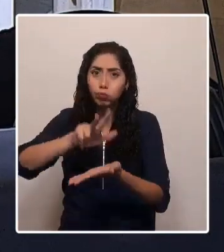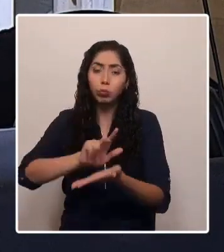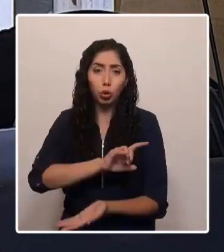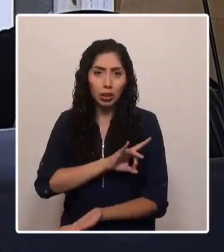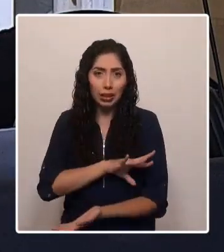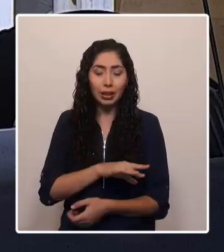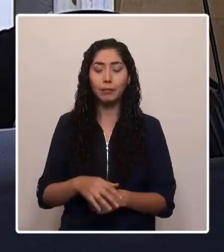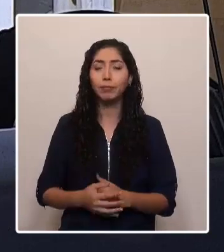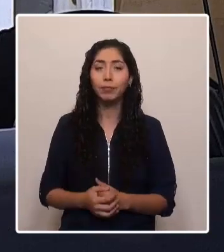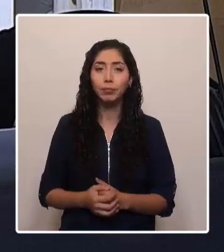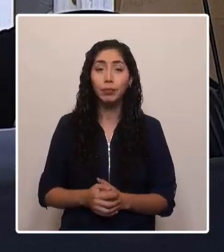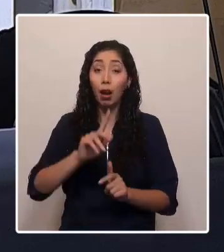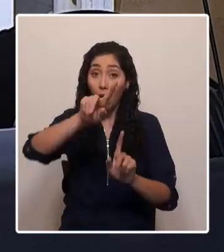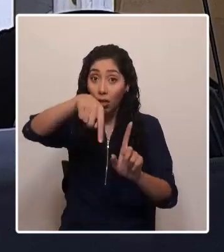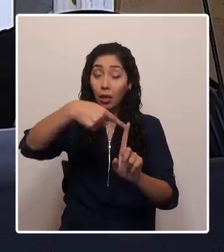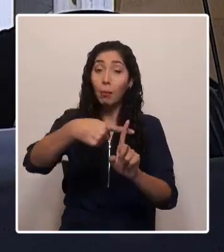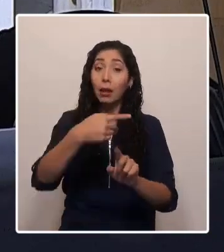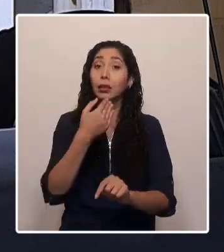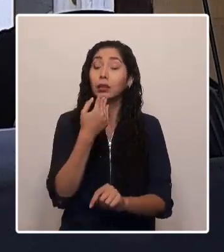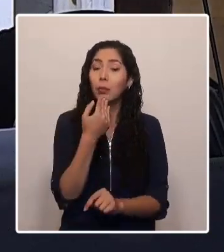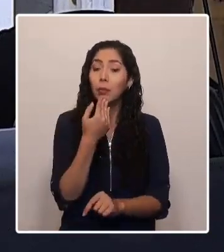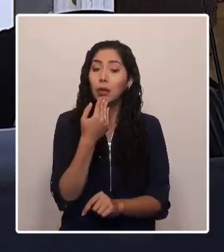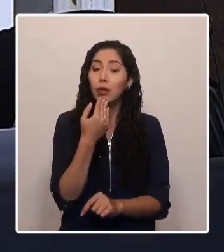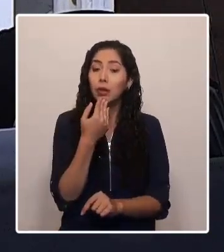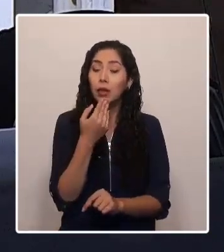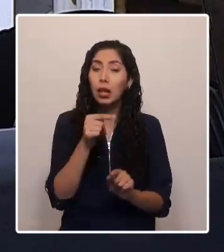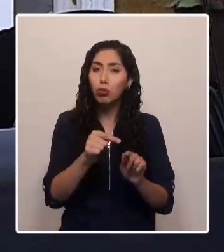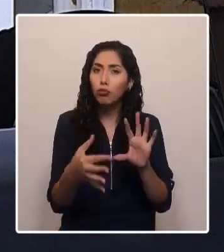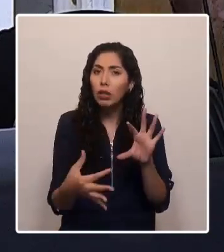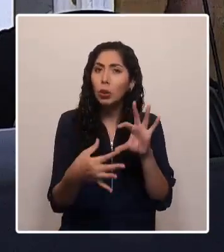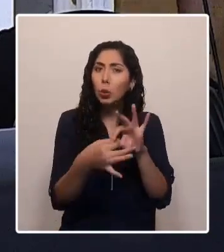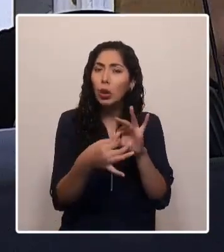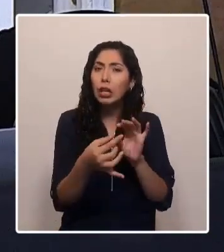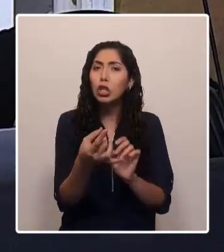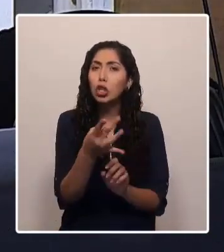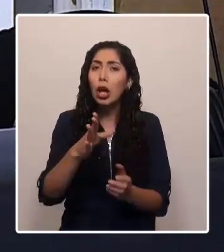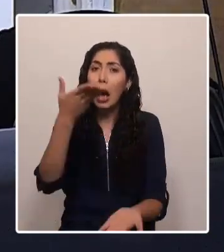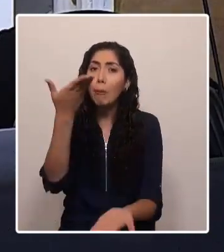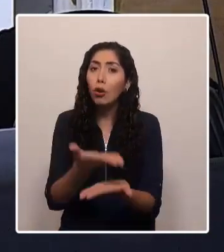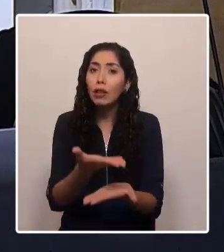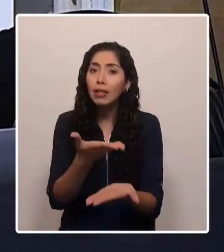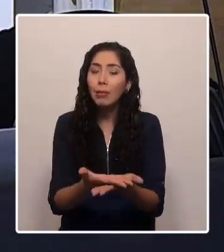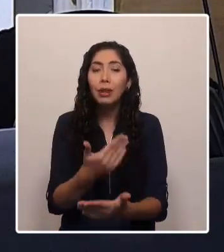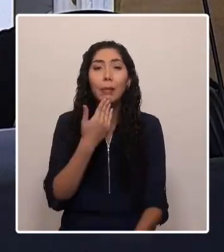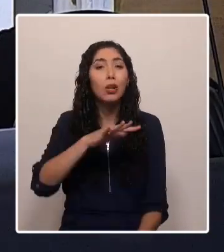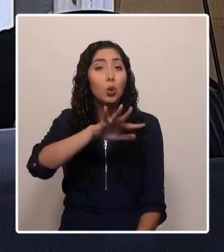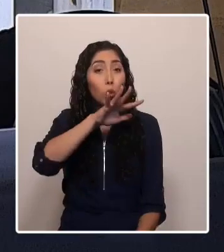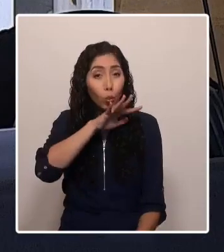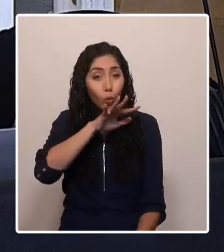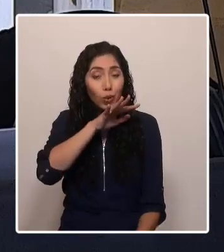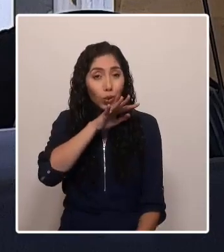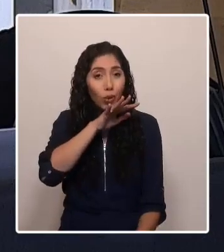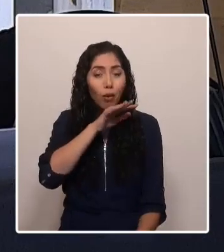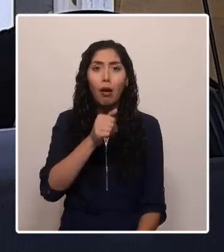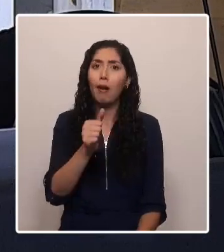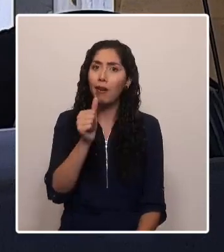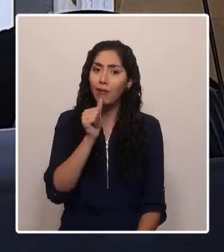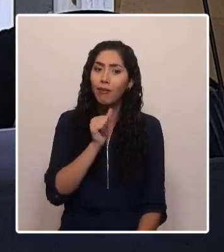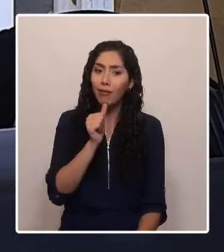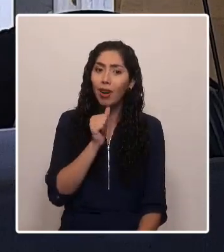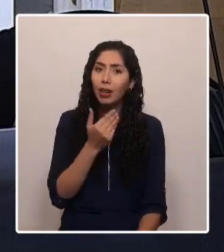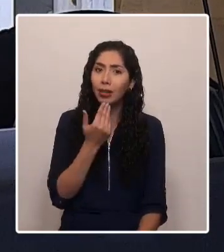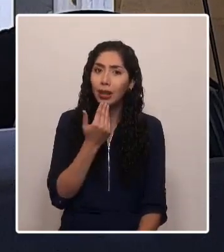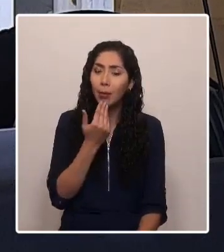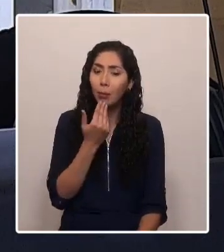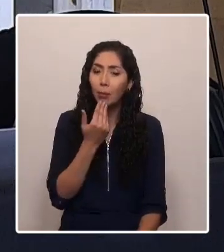Además, este ejercicio se vincula únicamente al aprovechamiento y uso, dejando de lado la propiedad que tienen los artistas sobre su